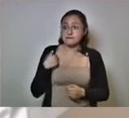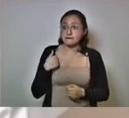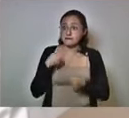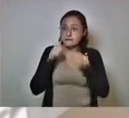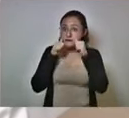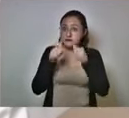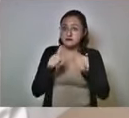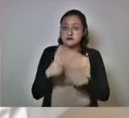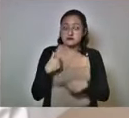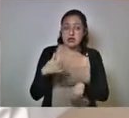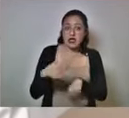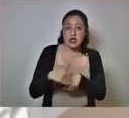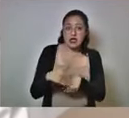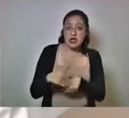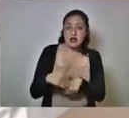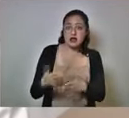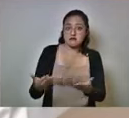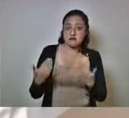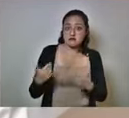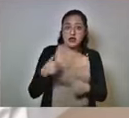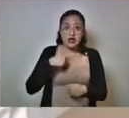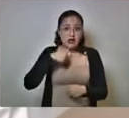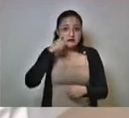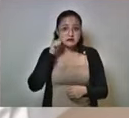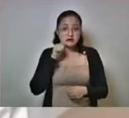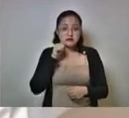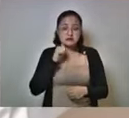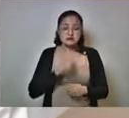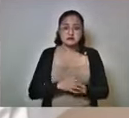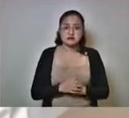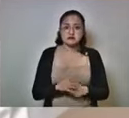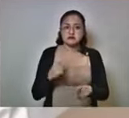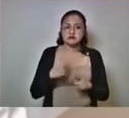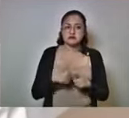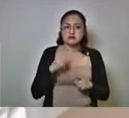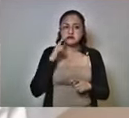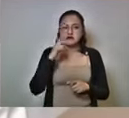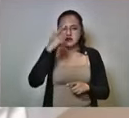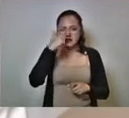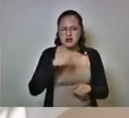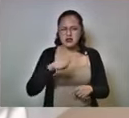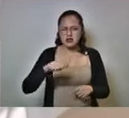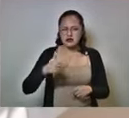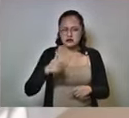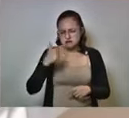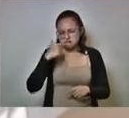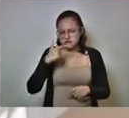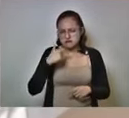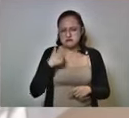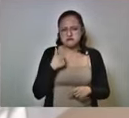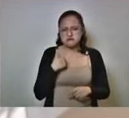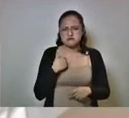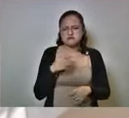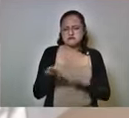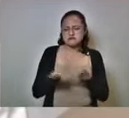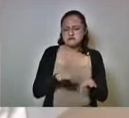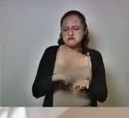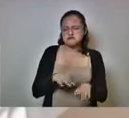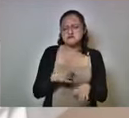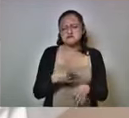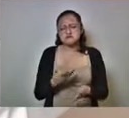un SOS ayer. El que vi a las 11 de la noche, aquí cuando estaba yo